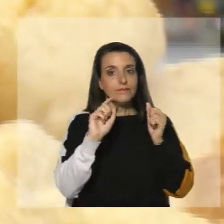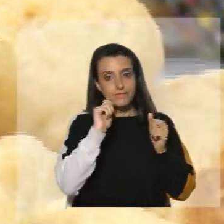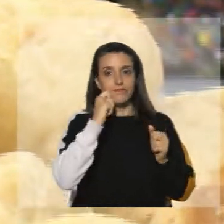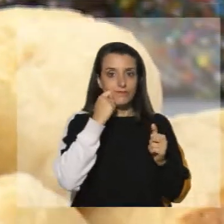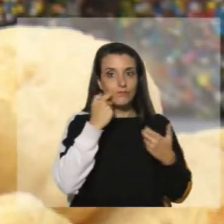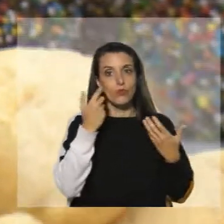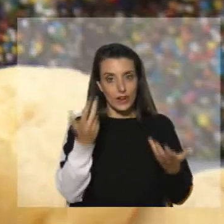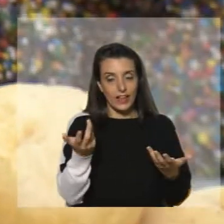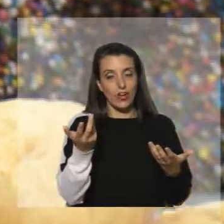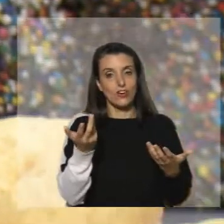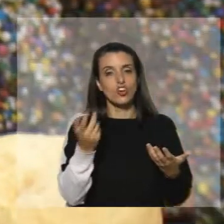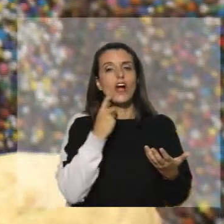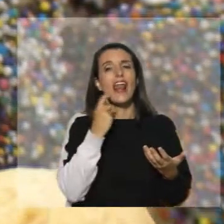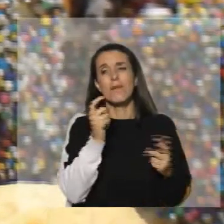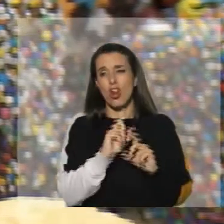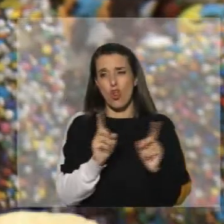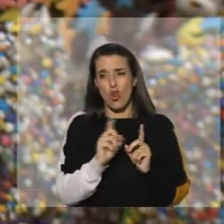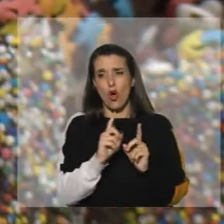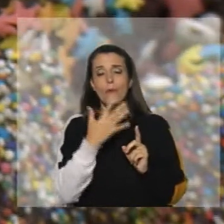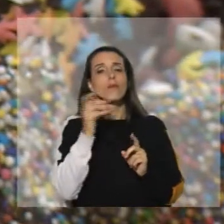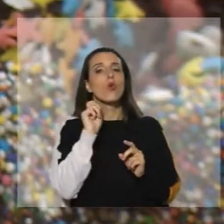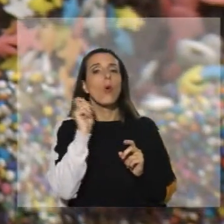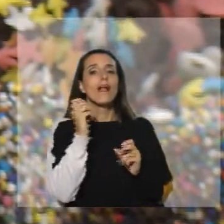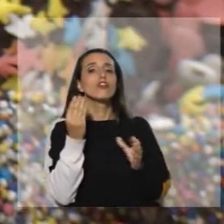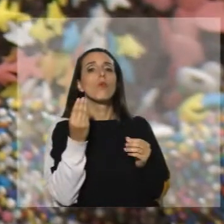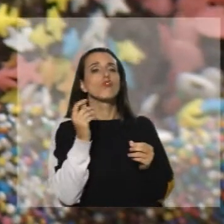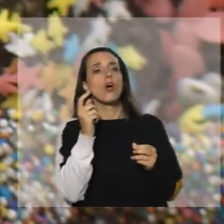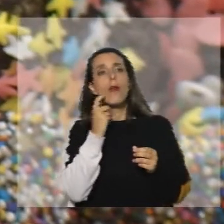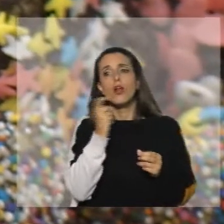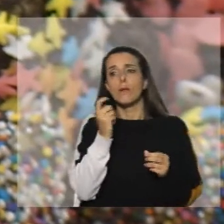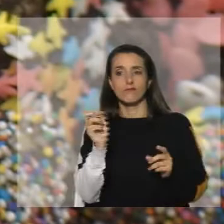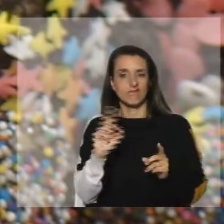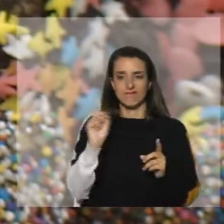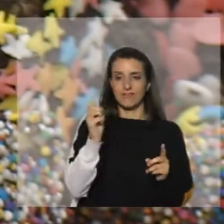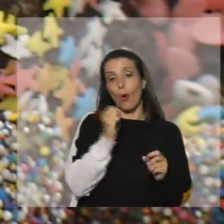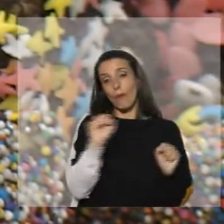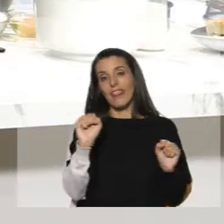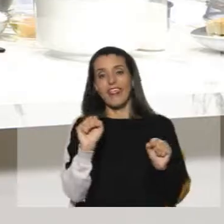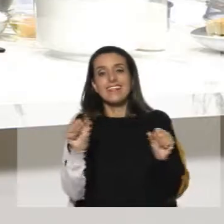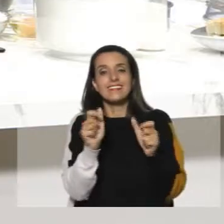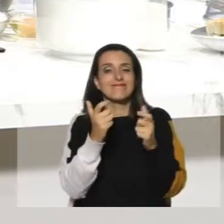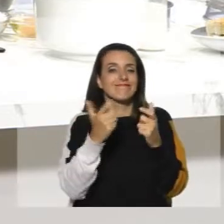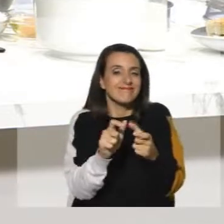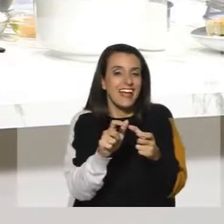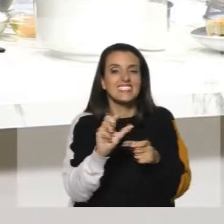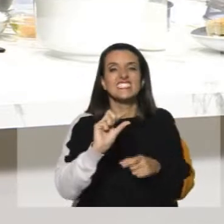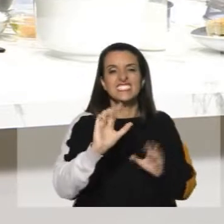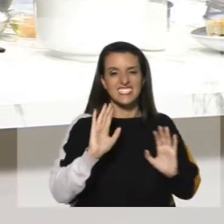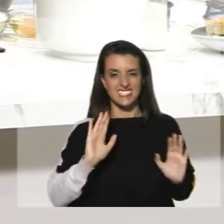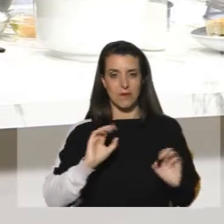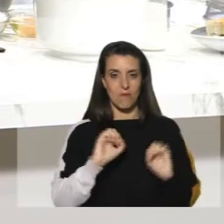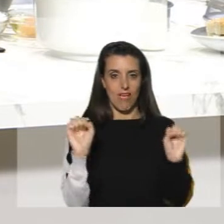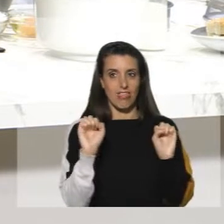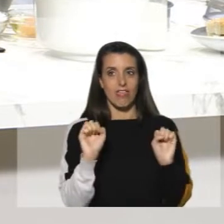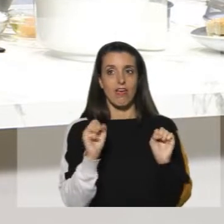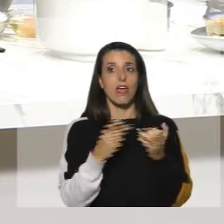poco odiosas. Sí, claro. Cuando, sobre todo cuando tienen cumpleaños muy seguido. Bueno, imagínate que me pasa este fin de semana. No, este fin de semana tomate el té.